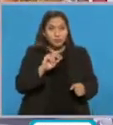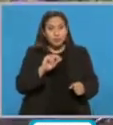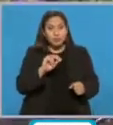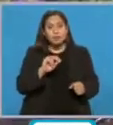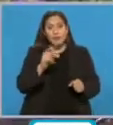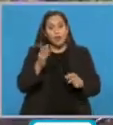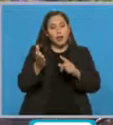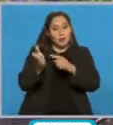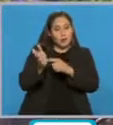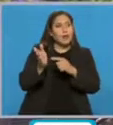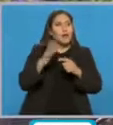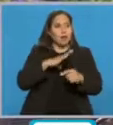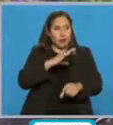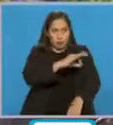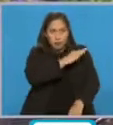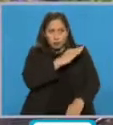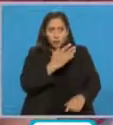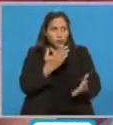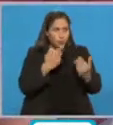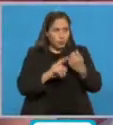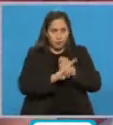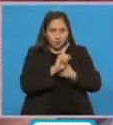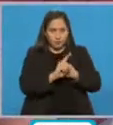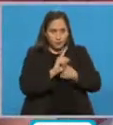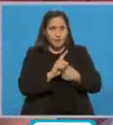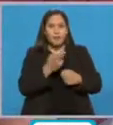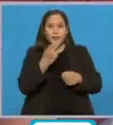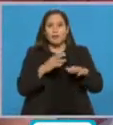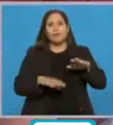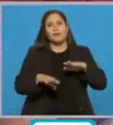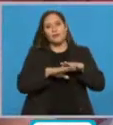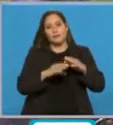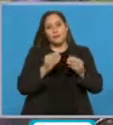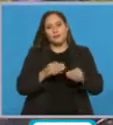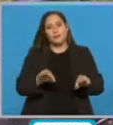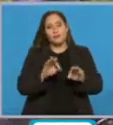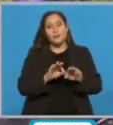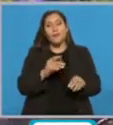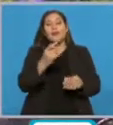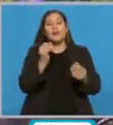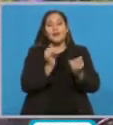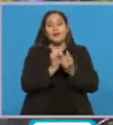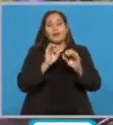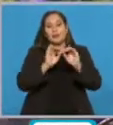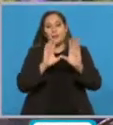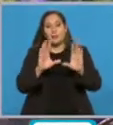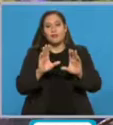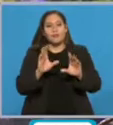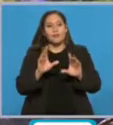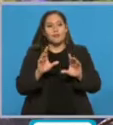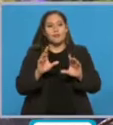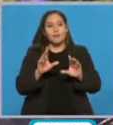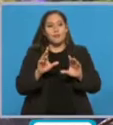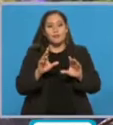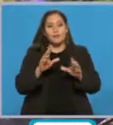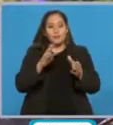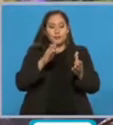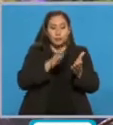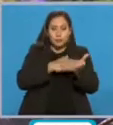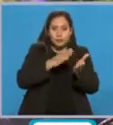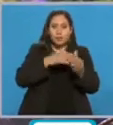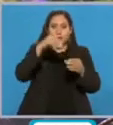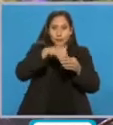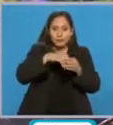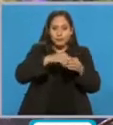¿sabes qué? Están vacunados, no tienen ningún problema, etc. Eso es básico y, por supuesto, que esté bien resguardados en algún recipiente, en